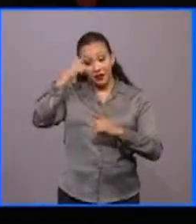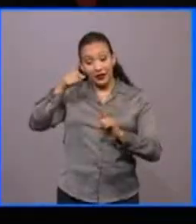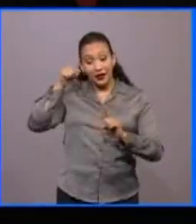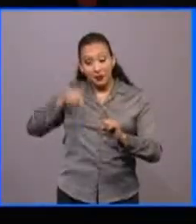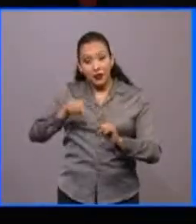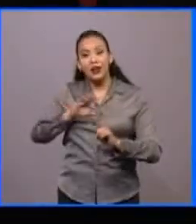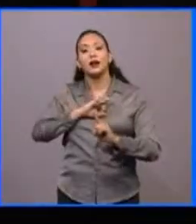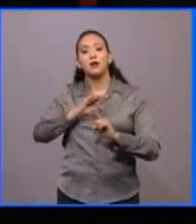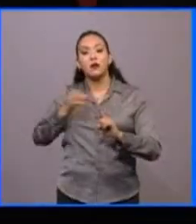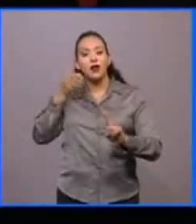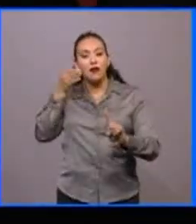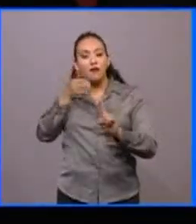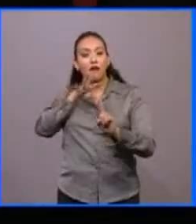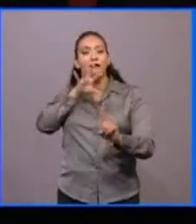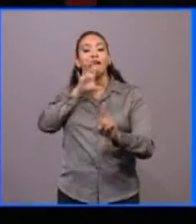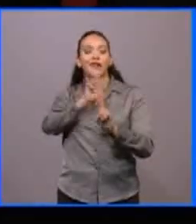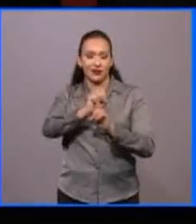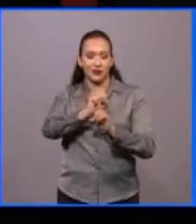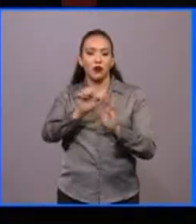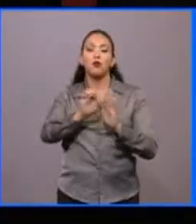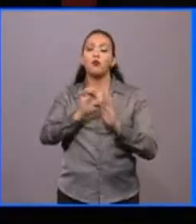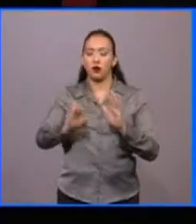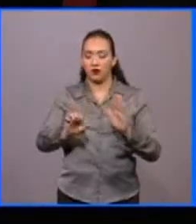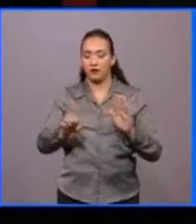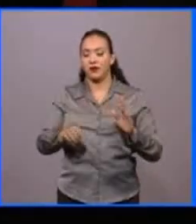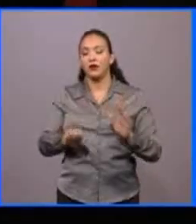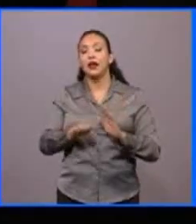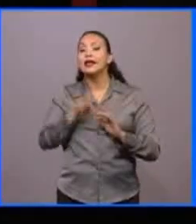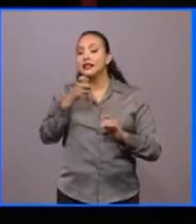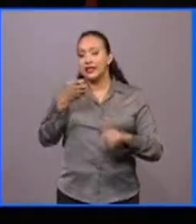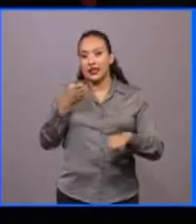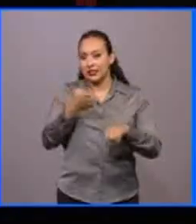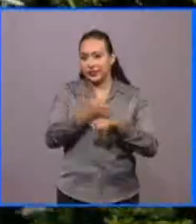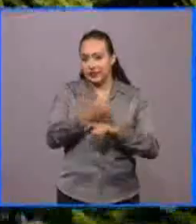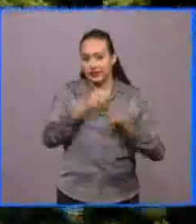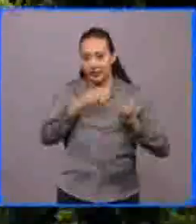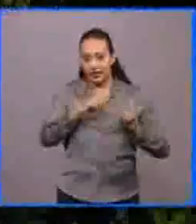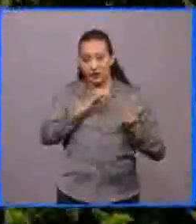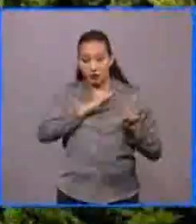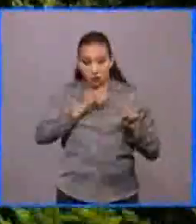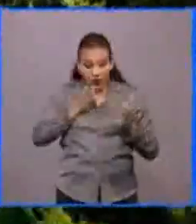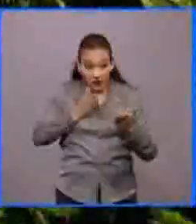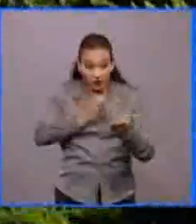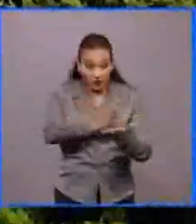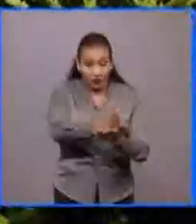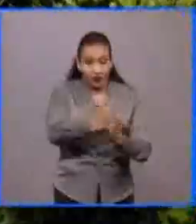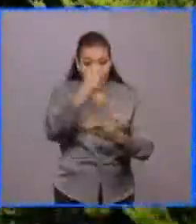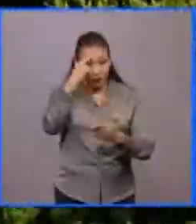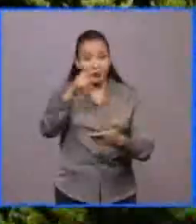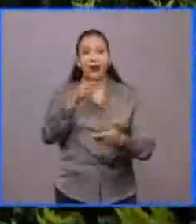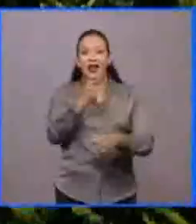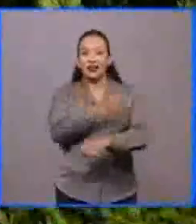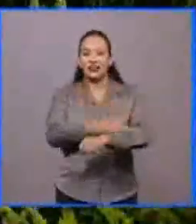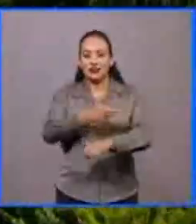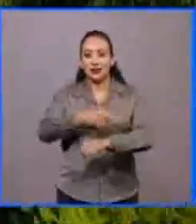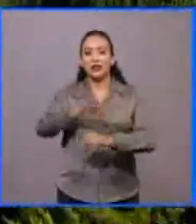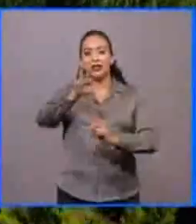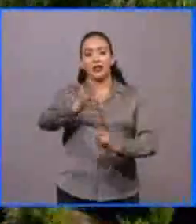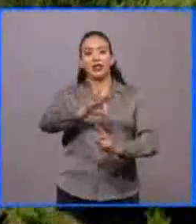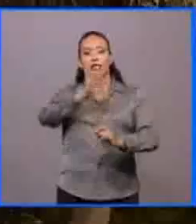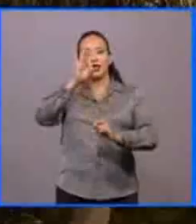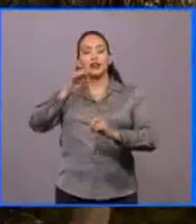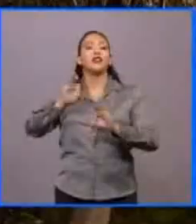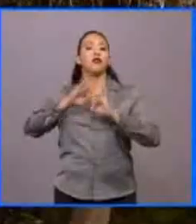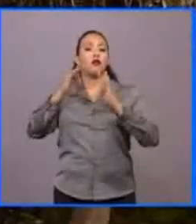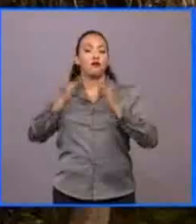de la consulta, es decir, sobre si el gobernador de la entidad debe intervenir en el proceso para la designación del fiscal general del